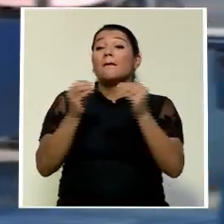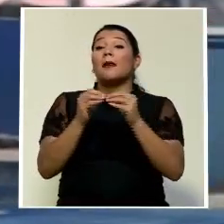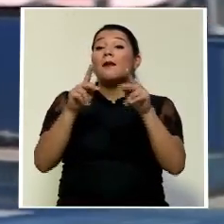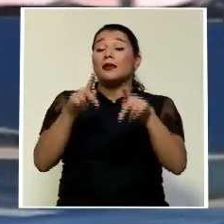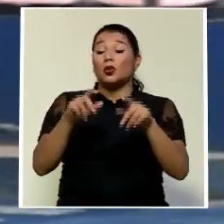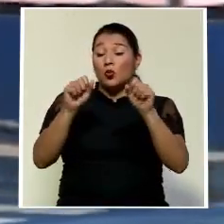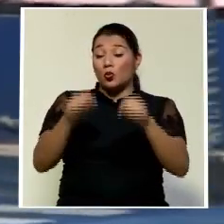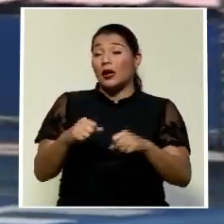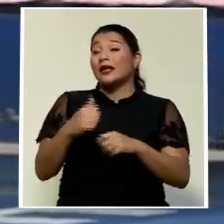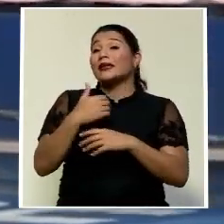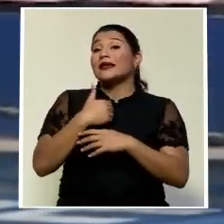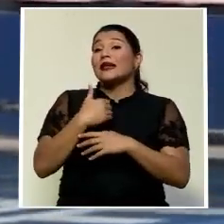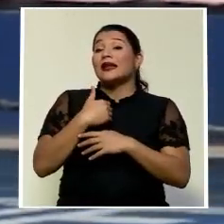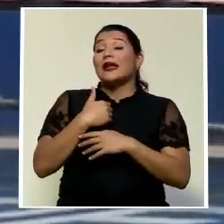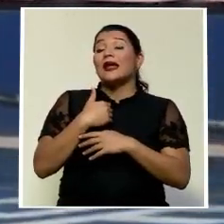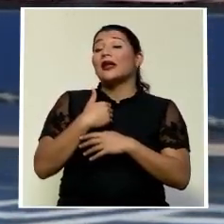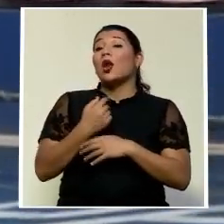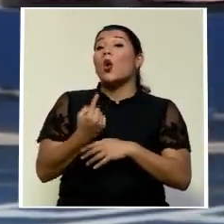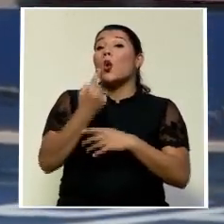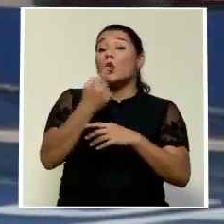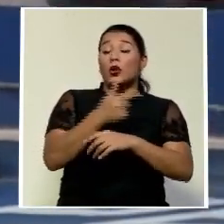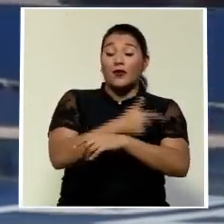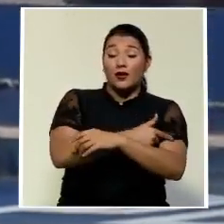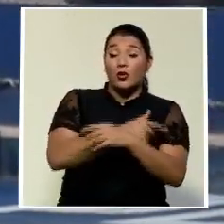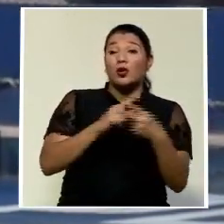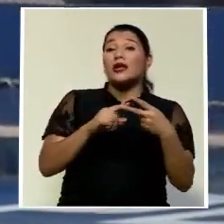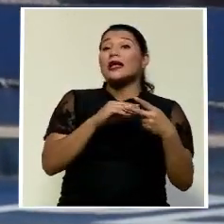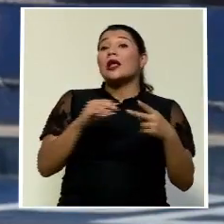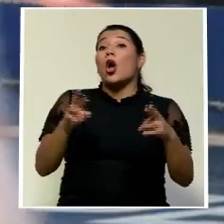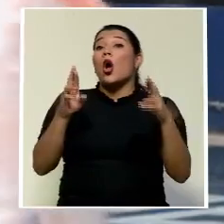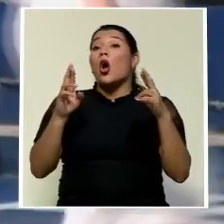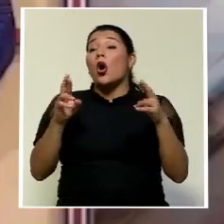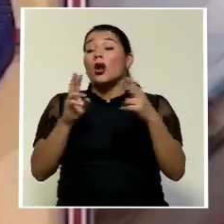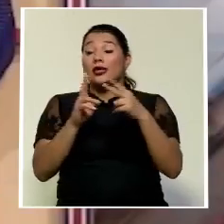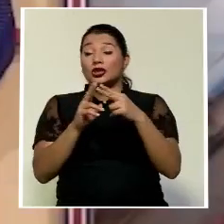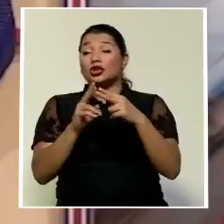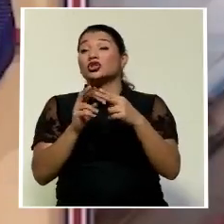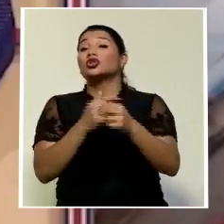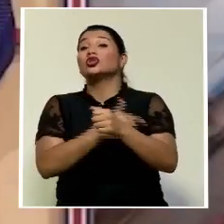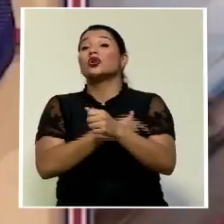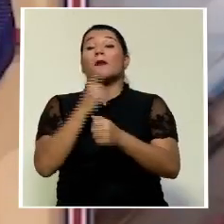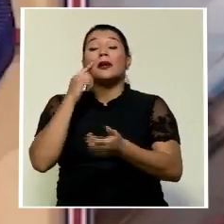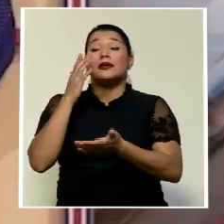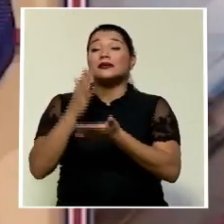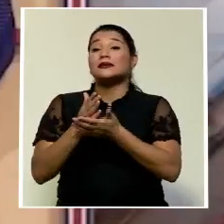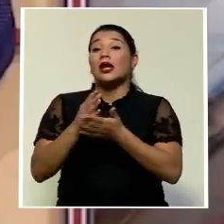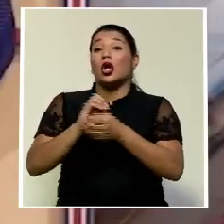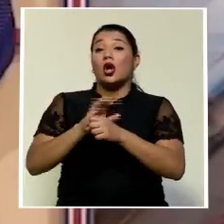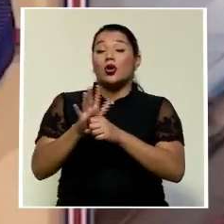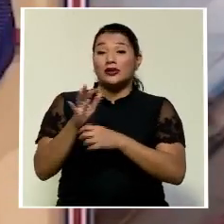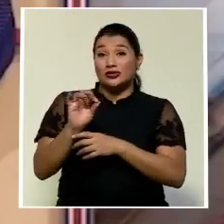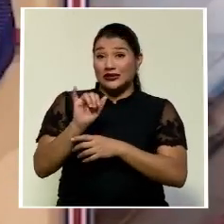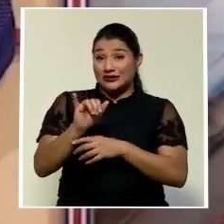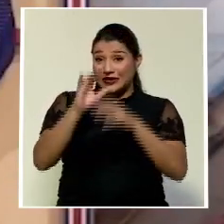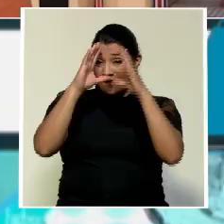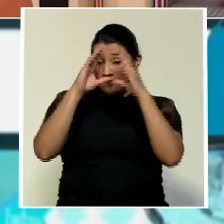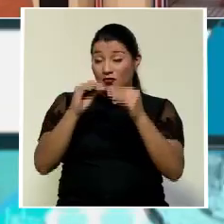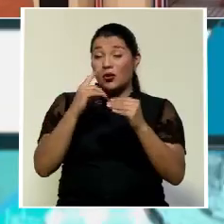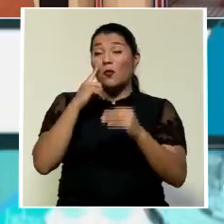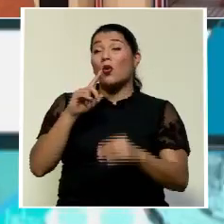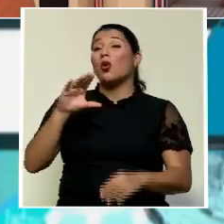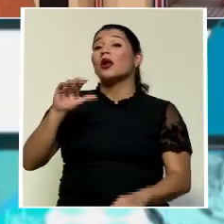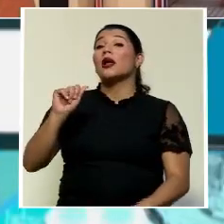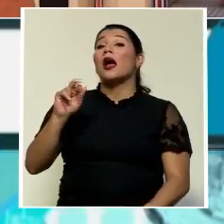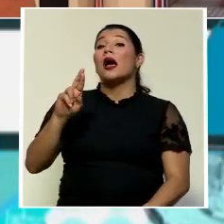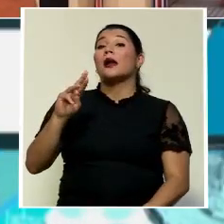cuenten con una dosis y principalmente con el esquema completo contra COVID-19. Ese es un reporte de Carmen